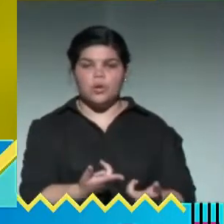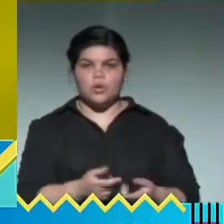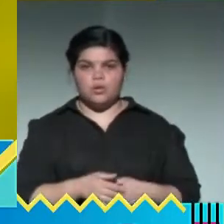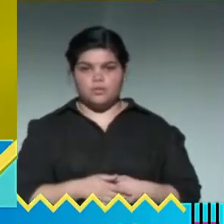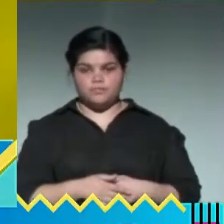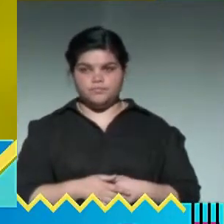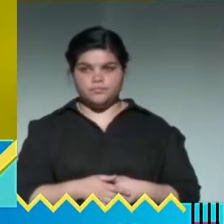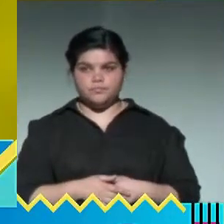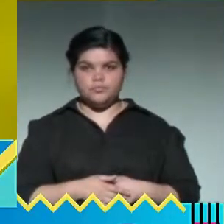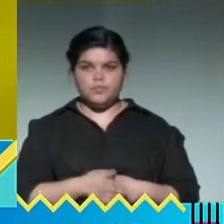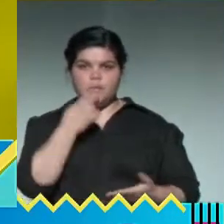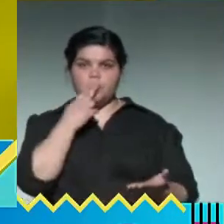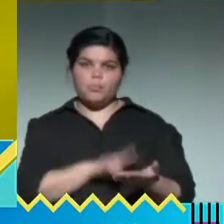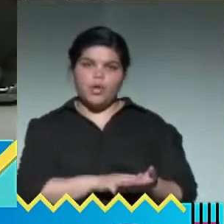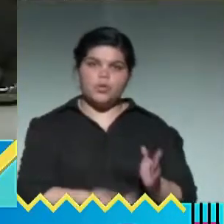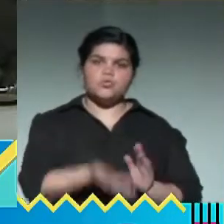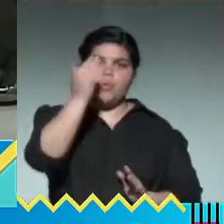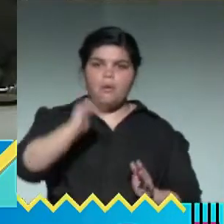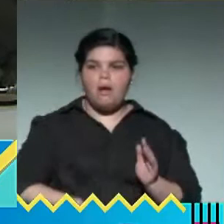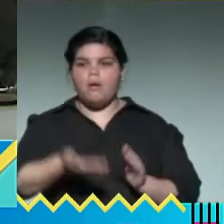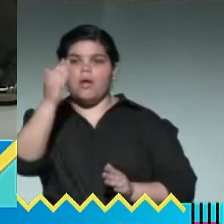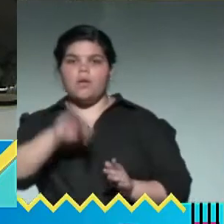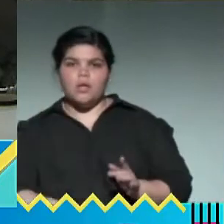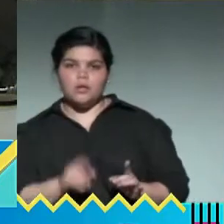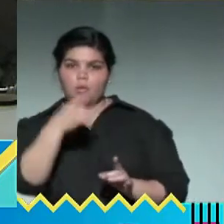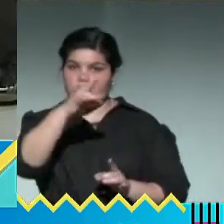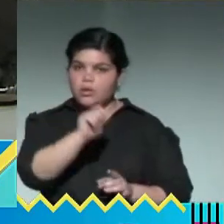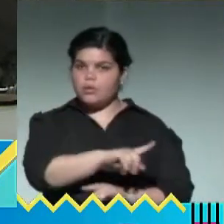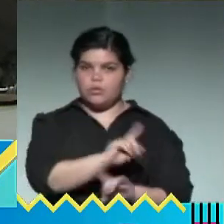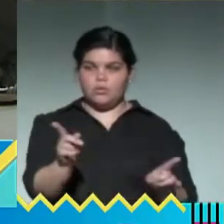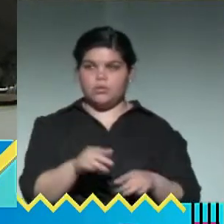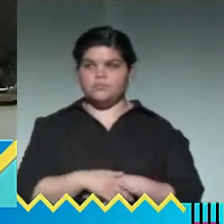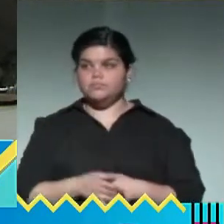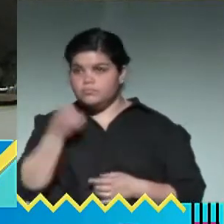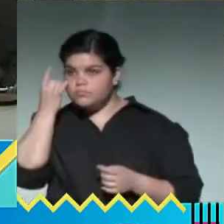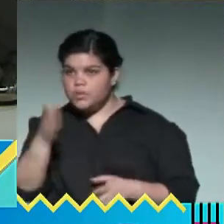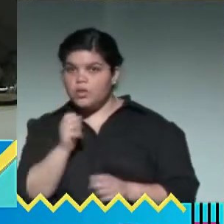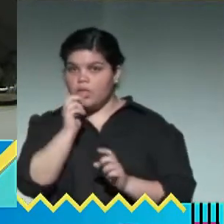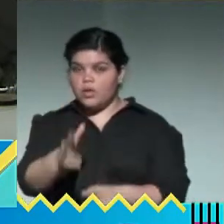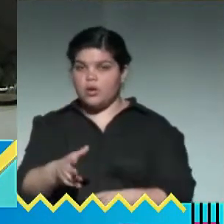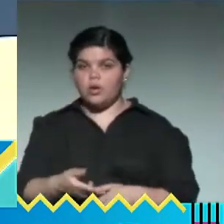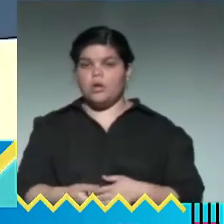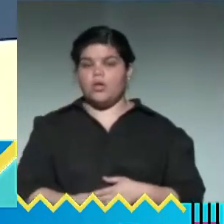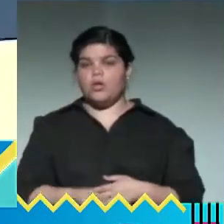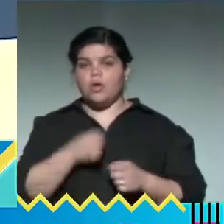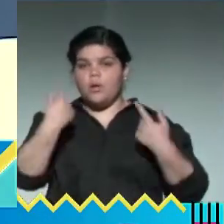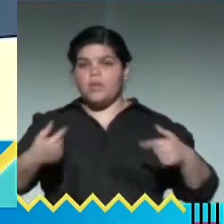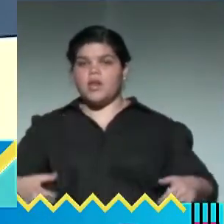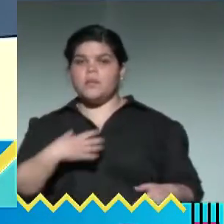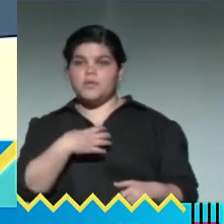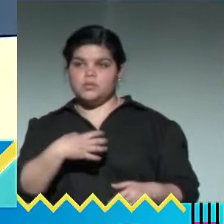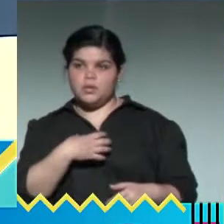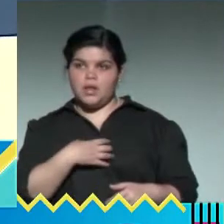cuestión de subir o bajar impuestos, tasas, digamos, o impuestos. Fede, discúlpame, pero yo te digo bienes personales porque en cualquier momento, incluso en el presupuesto, no